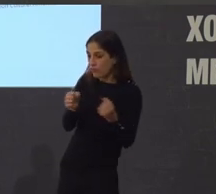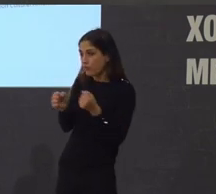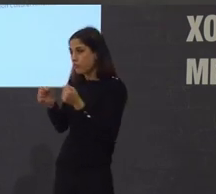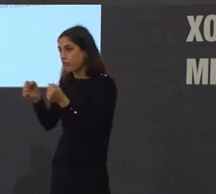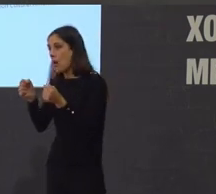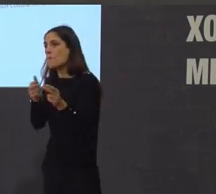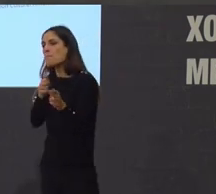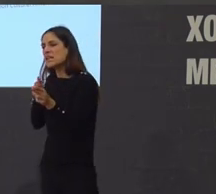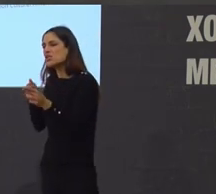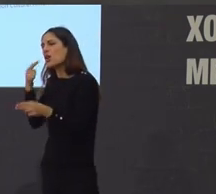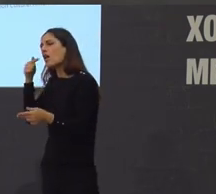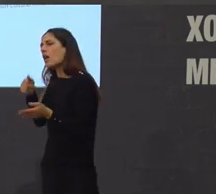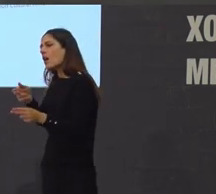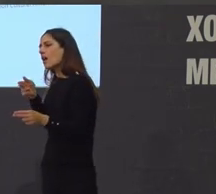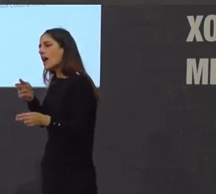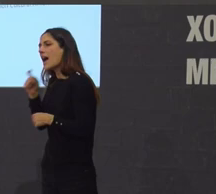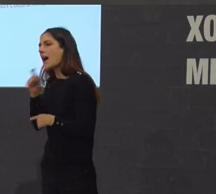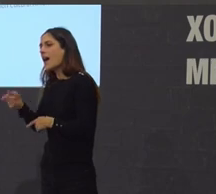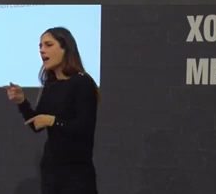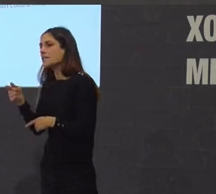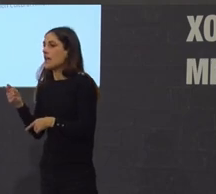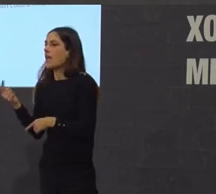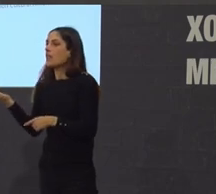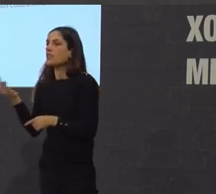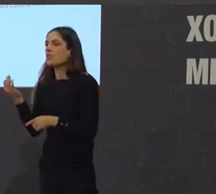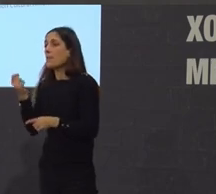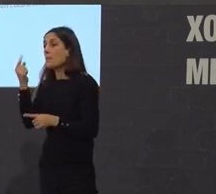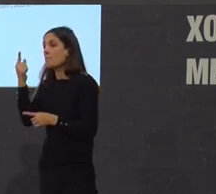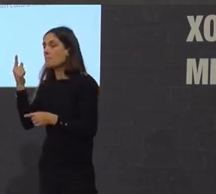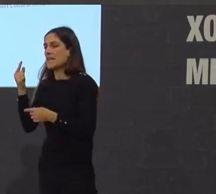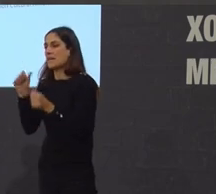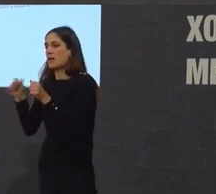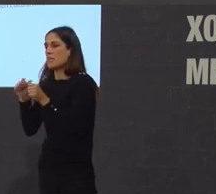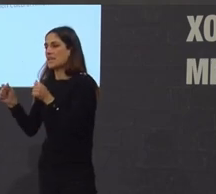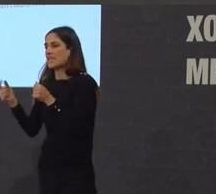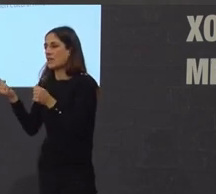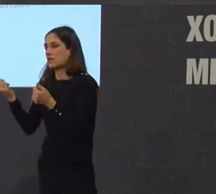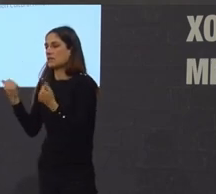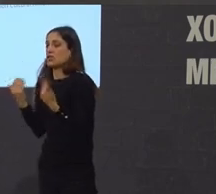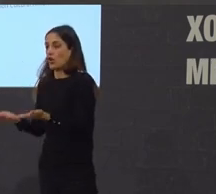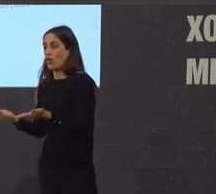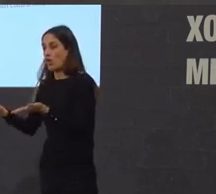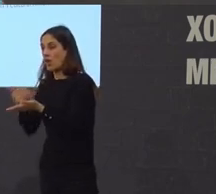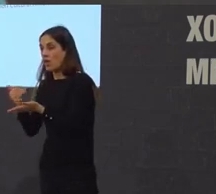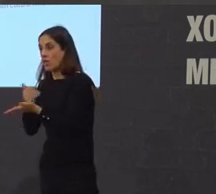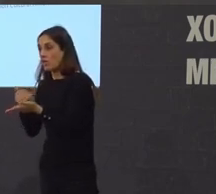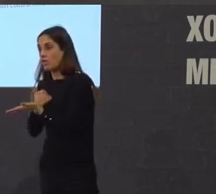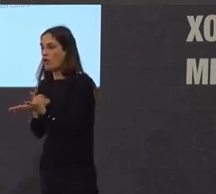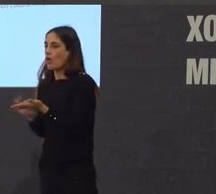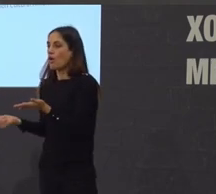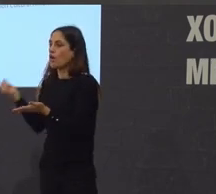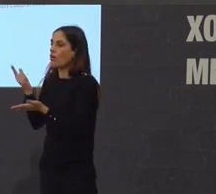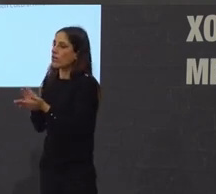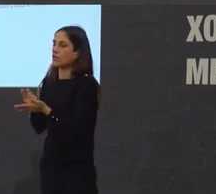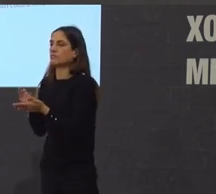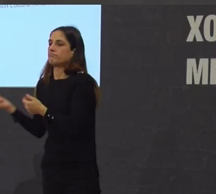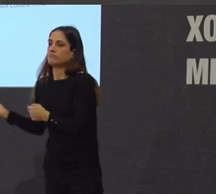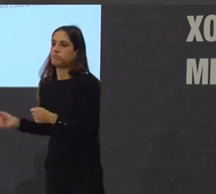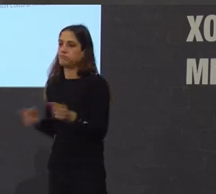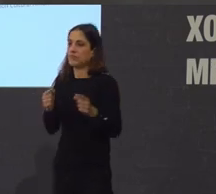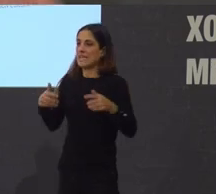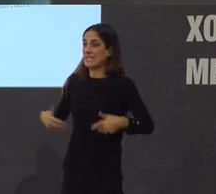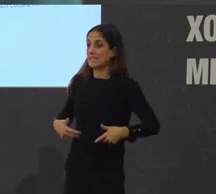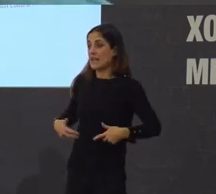duración de mil pesetas volviendo traer al balneario y alien a la haza fase y sólo las